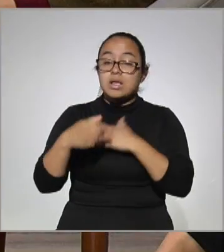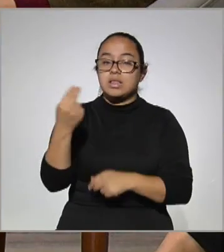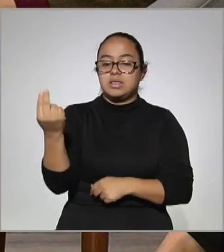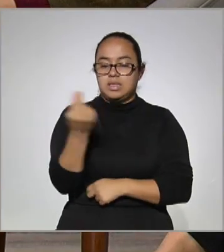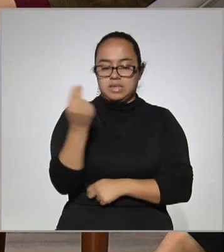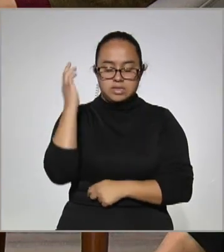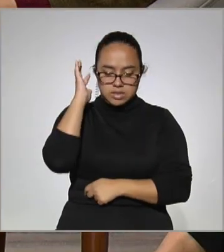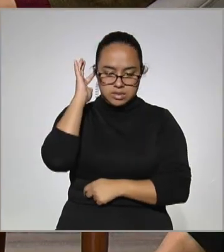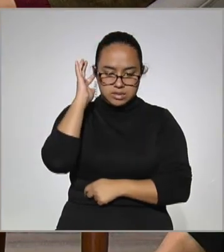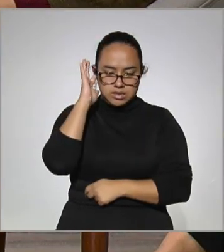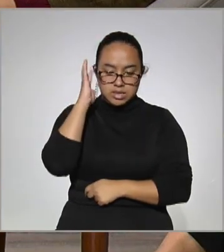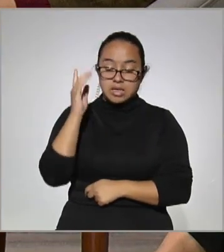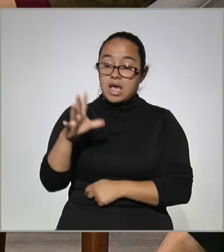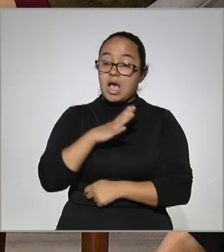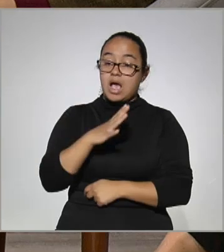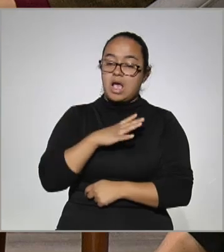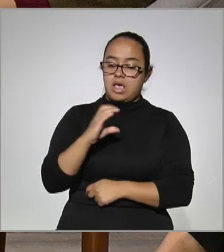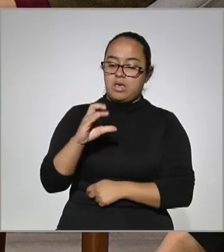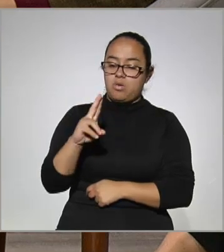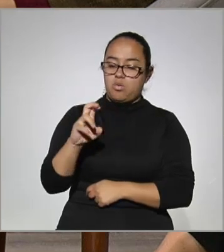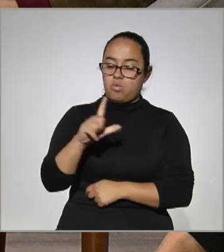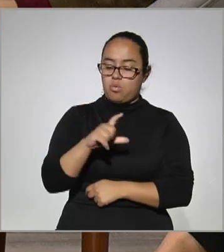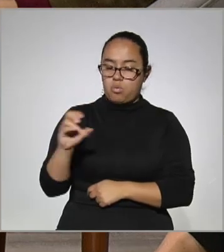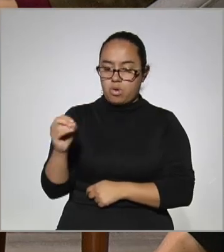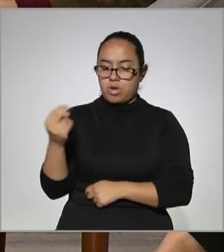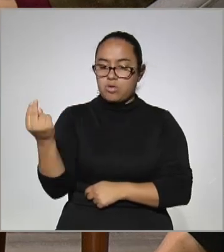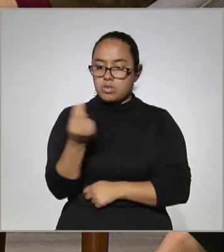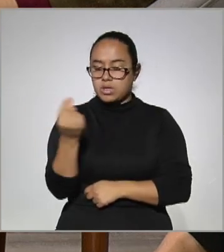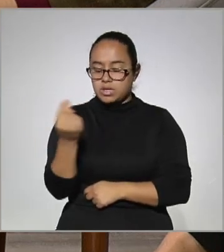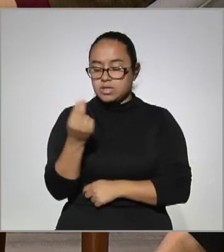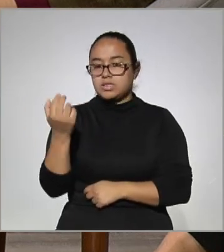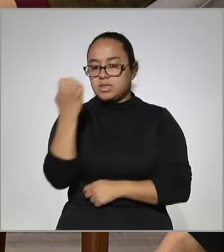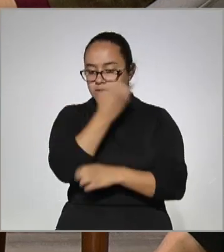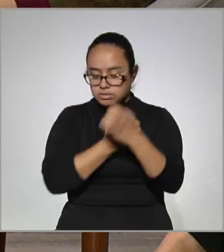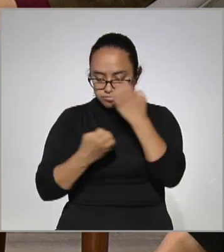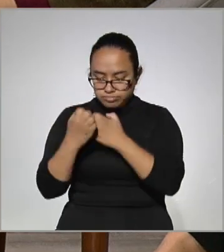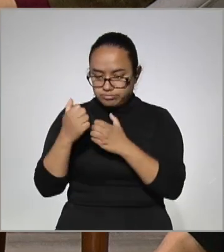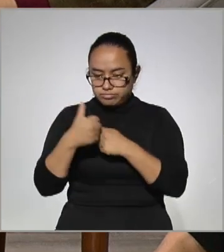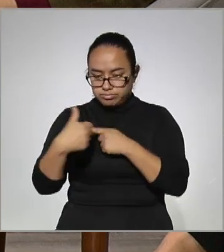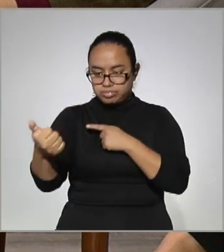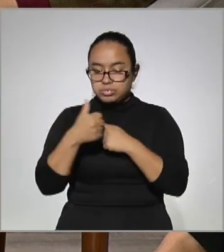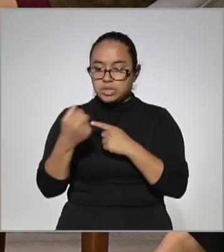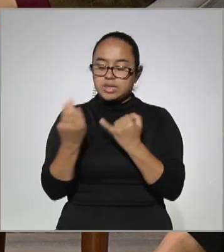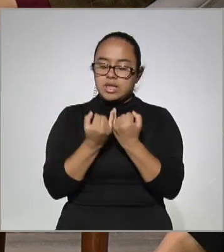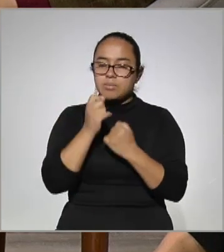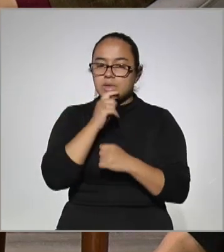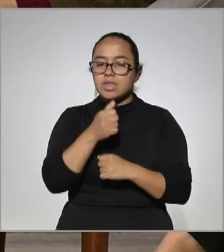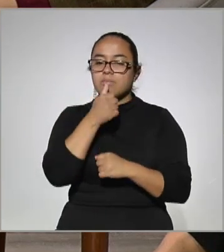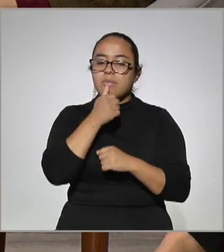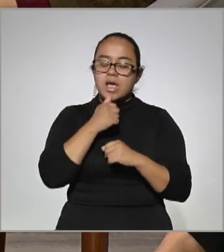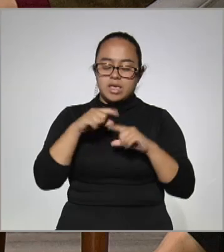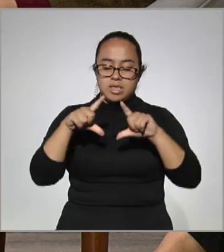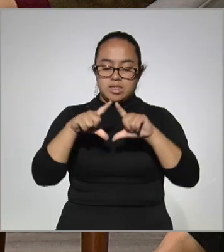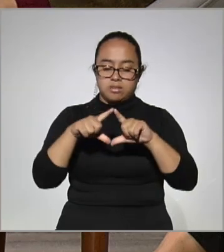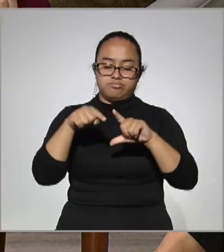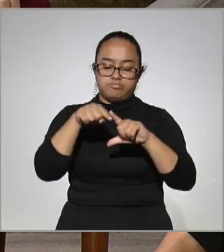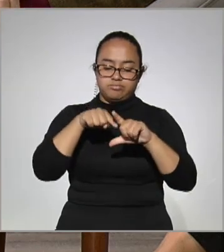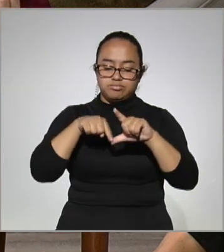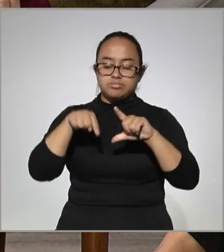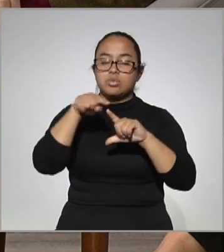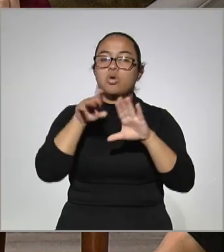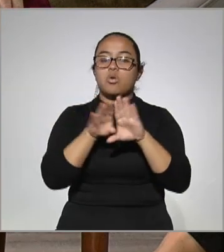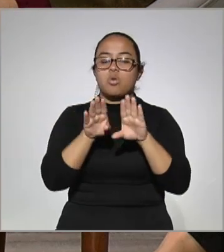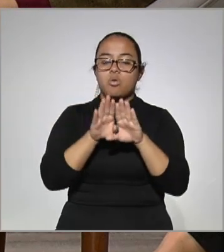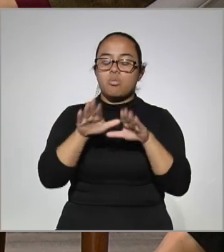revisarse si tiene cuello, y aunque no lo tenga, se tiene que hacer su citología y también hay que ver cómo está la vagina, cómo está la vulva. A eso es lo que le